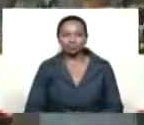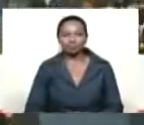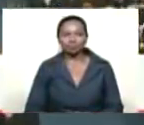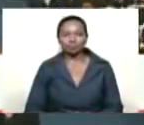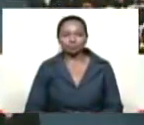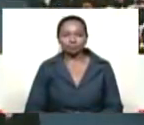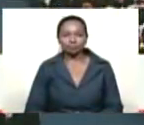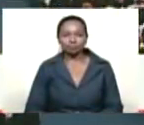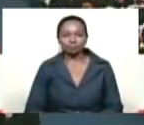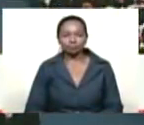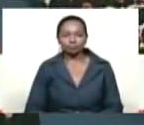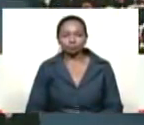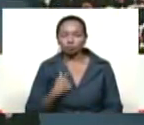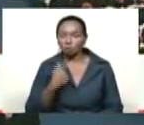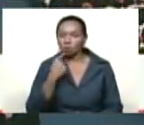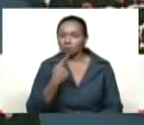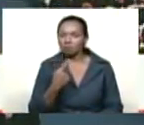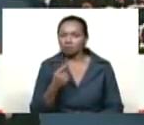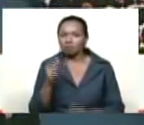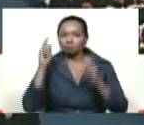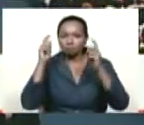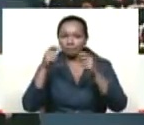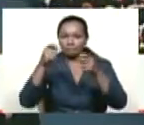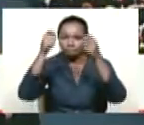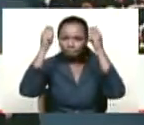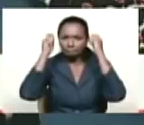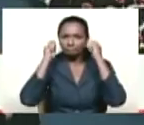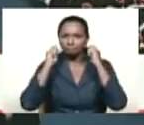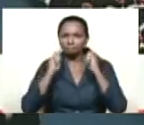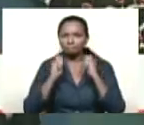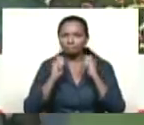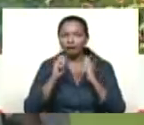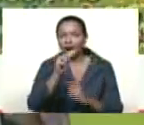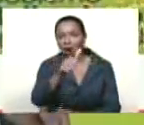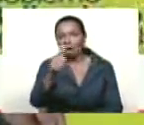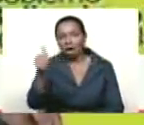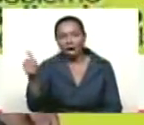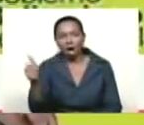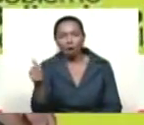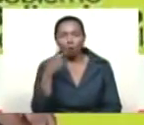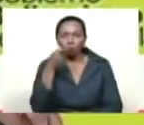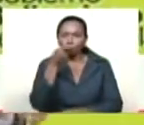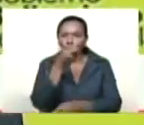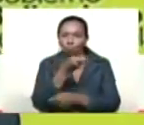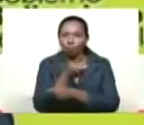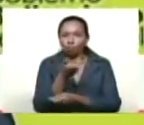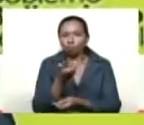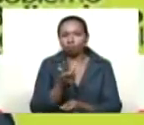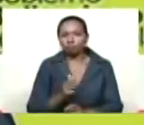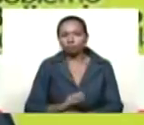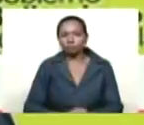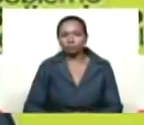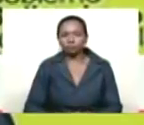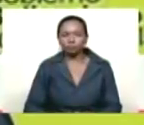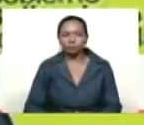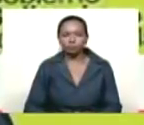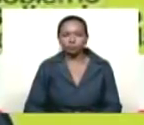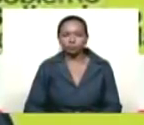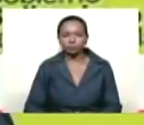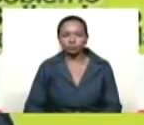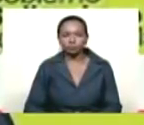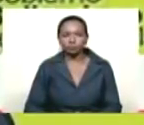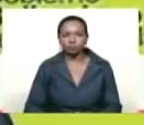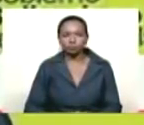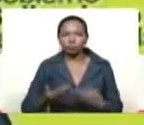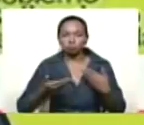Cuando le estaba imponiendo las medallas a los graduandos, a las graduandas, le estaba dando